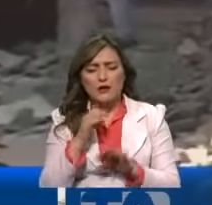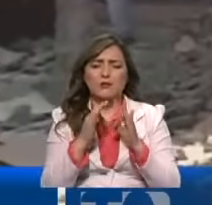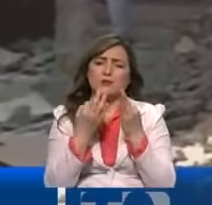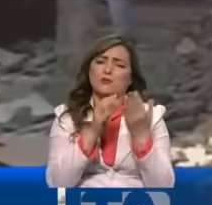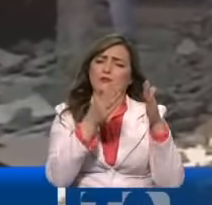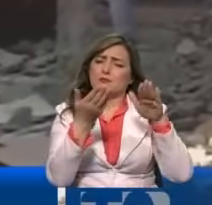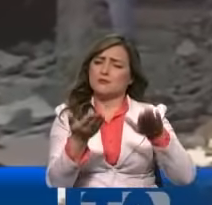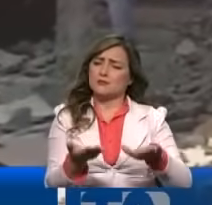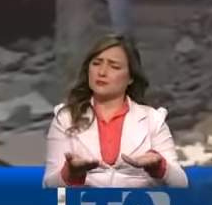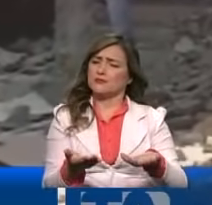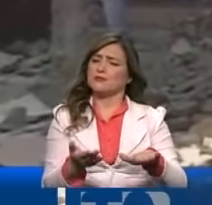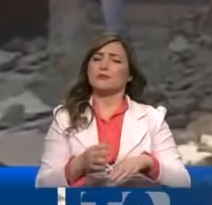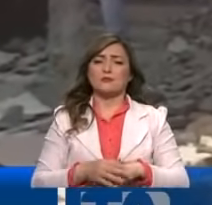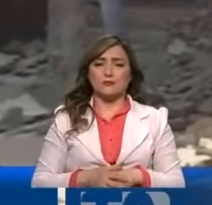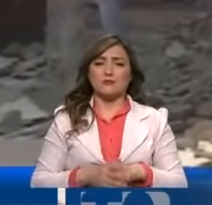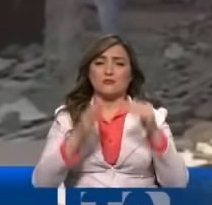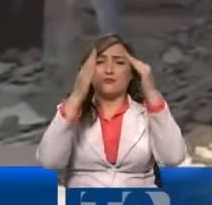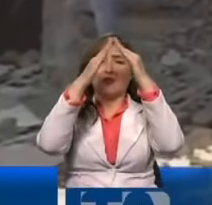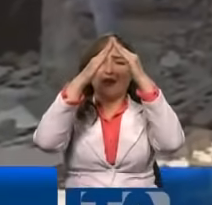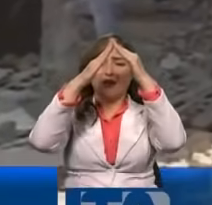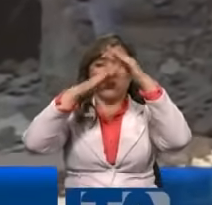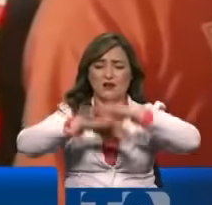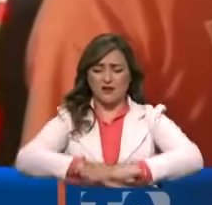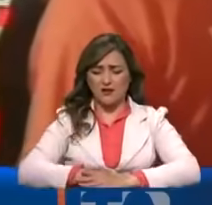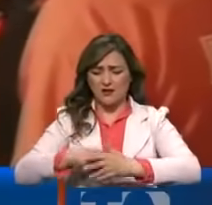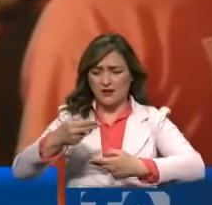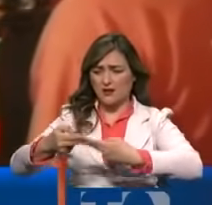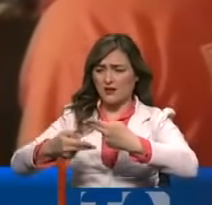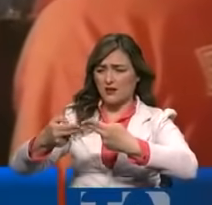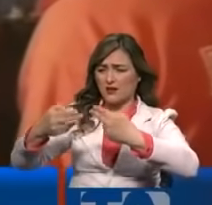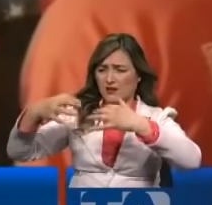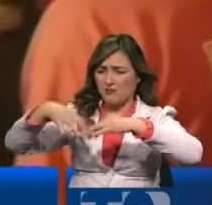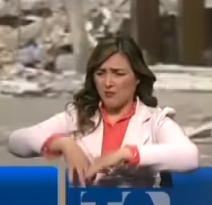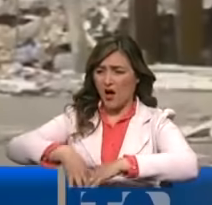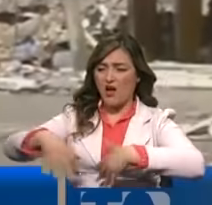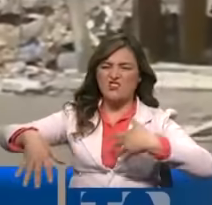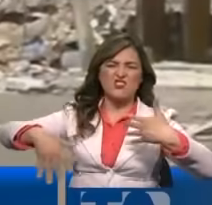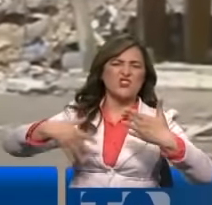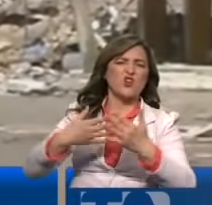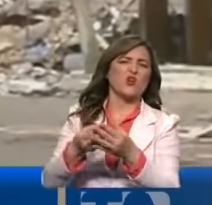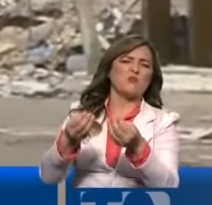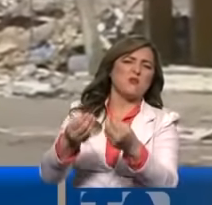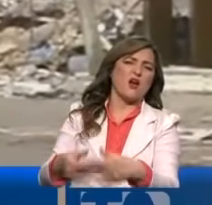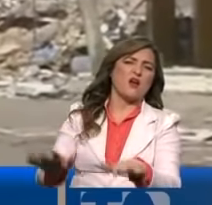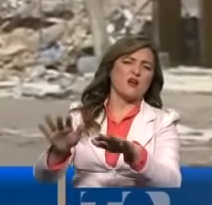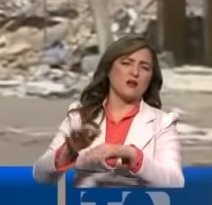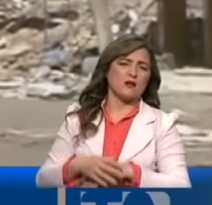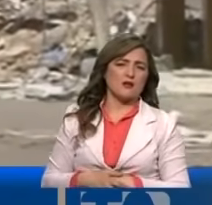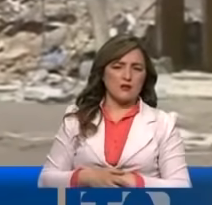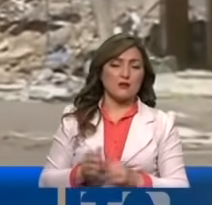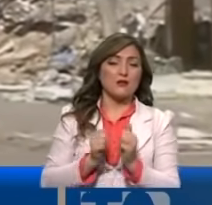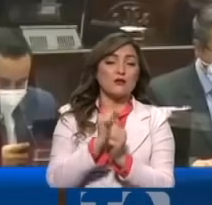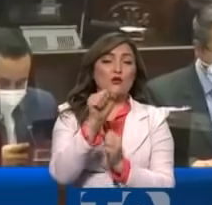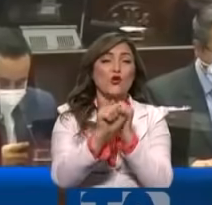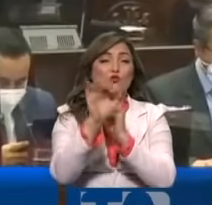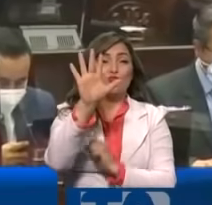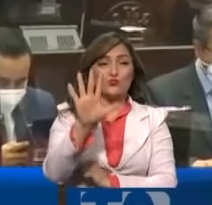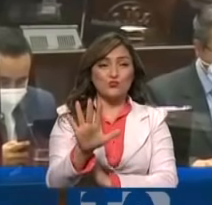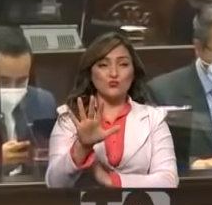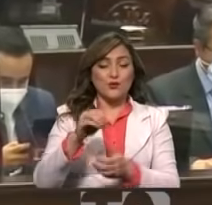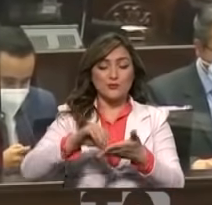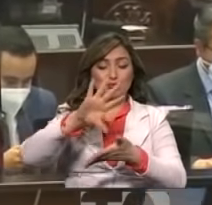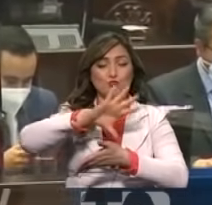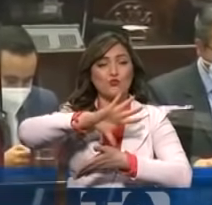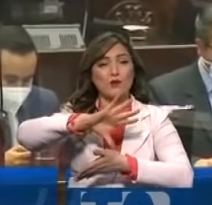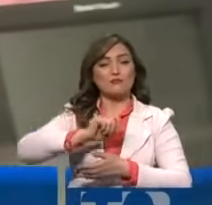cercano. Otras sus casas, negocios o todo a la vez. Luego de 5 años de este momento, la Asamblea